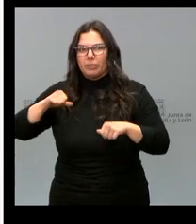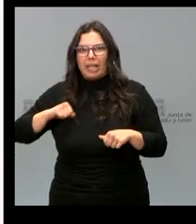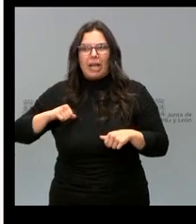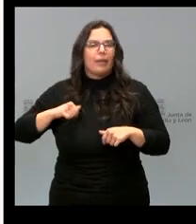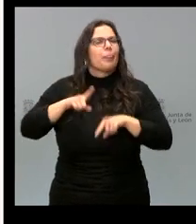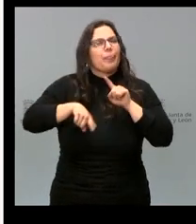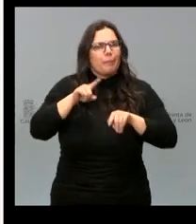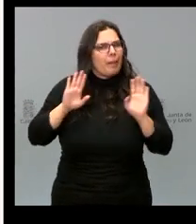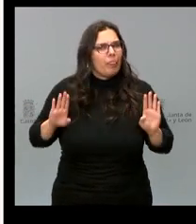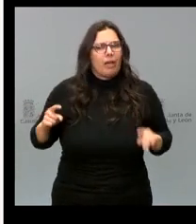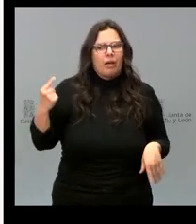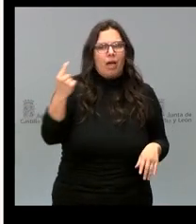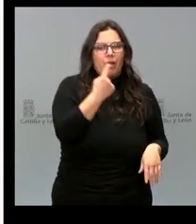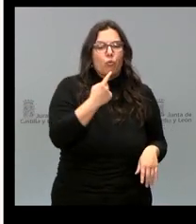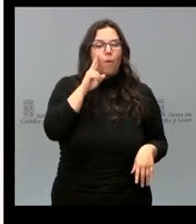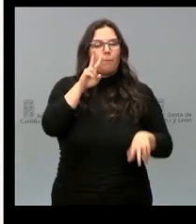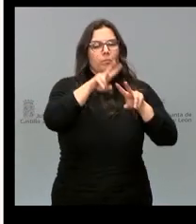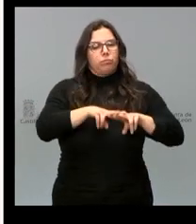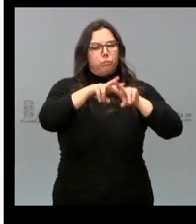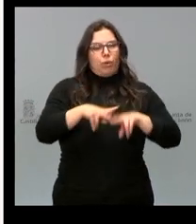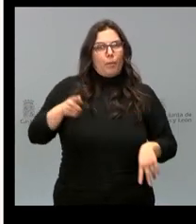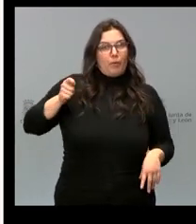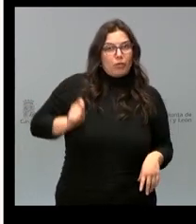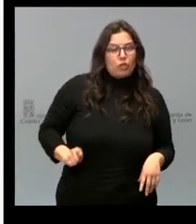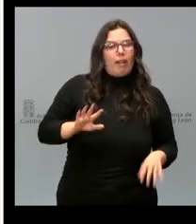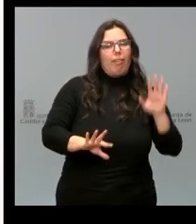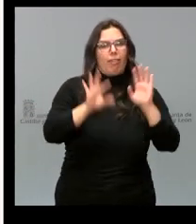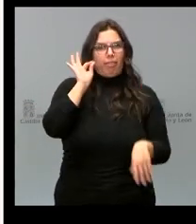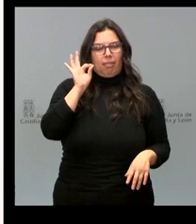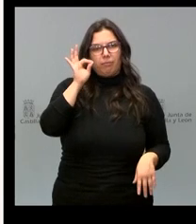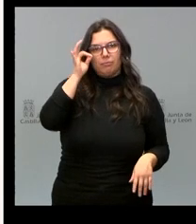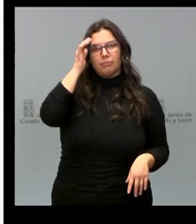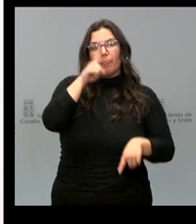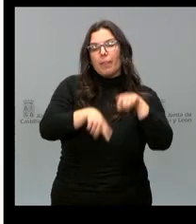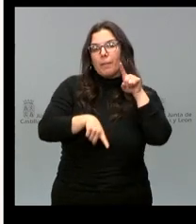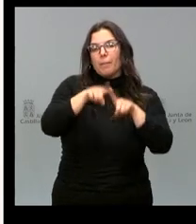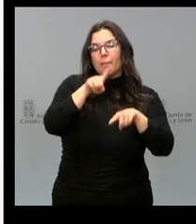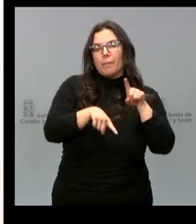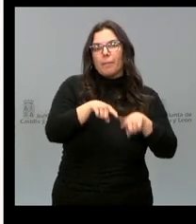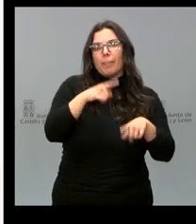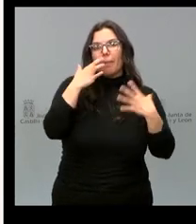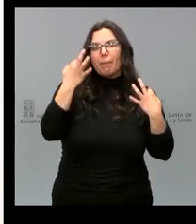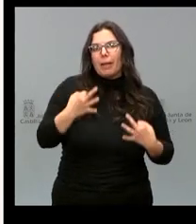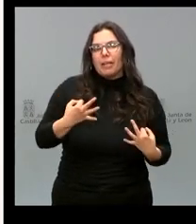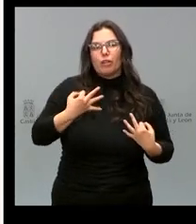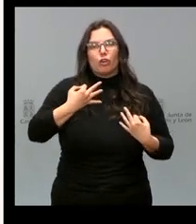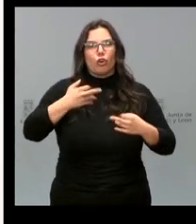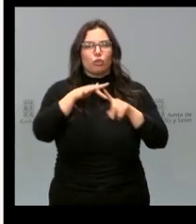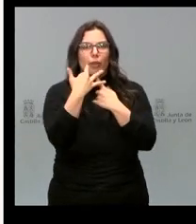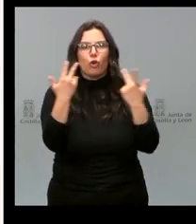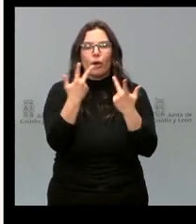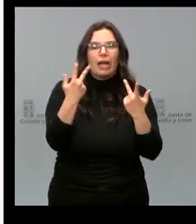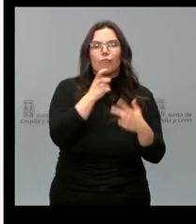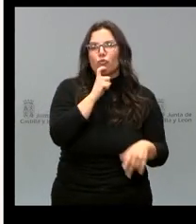que cada profesional de cada área de salud decida en función del riesgo de la